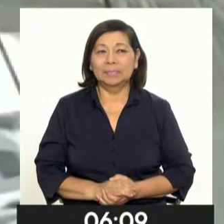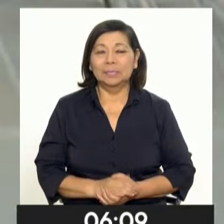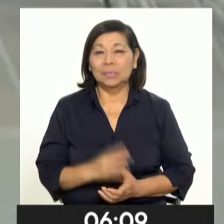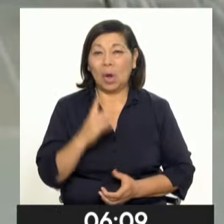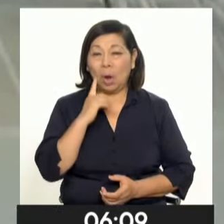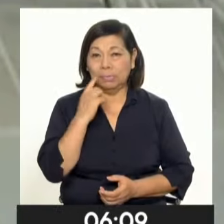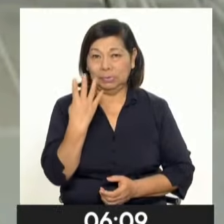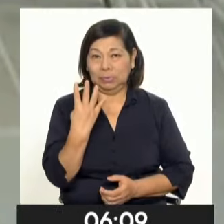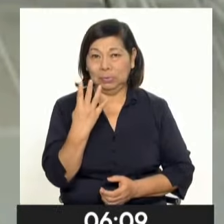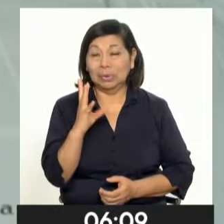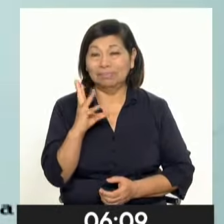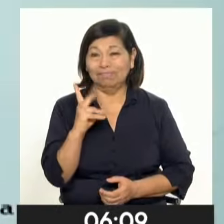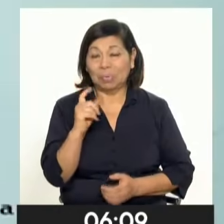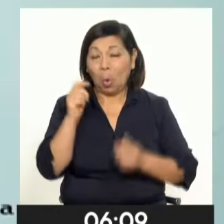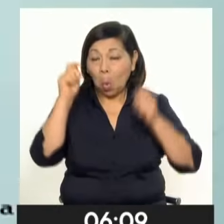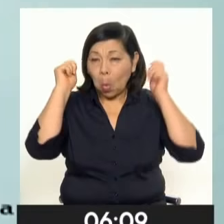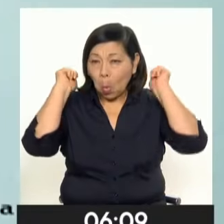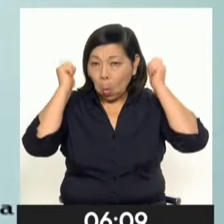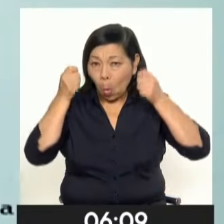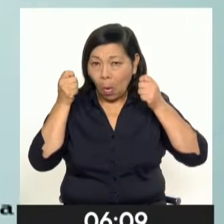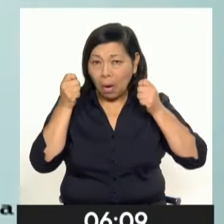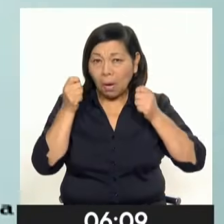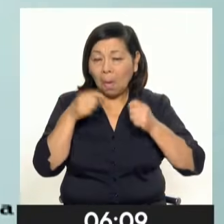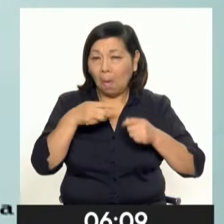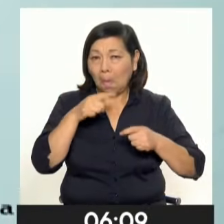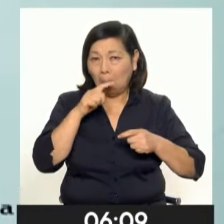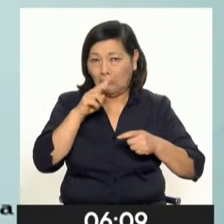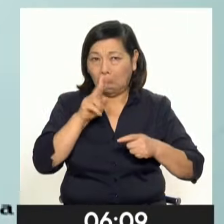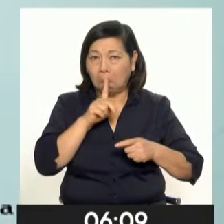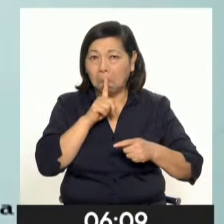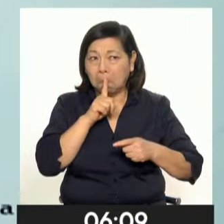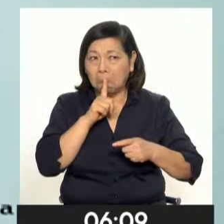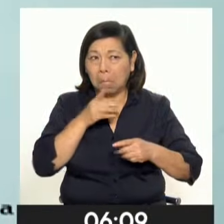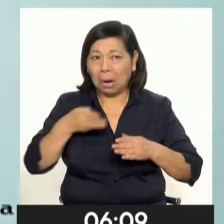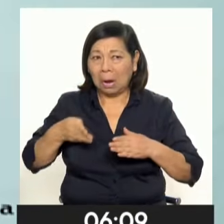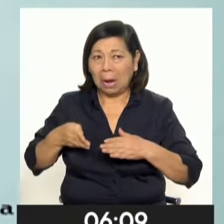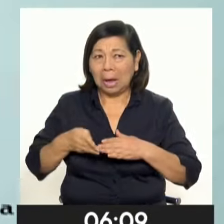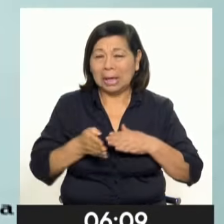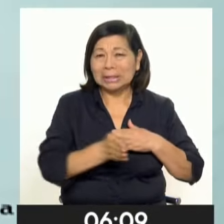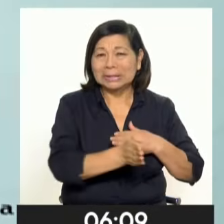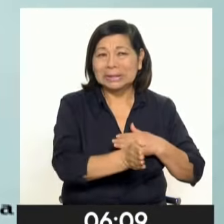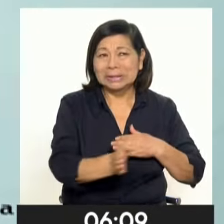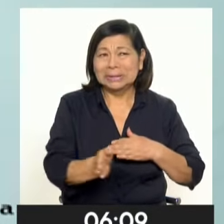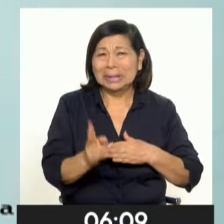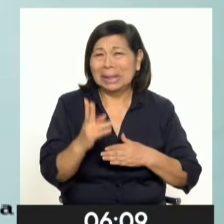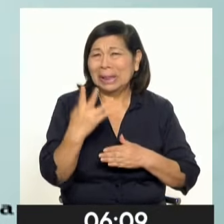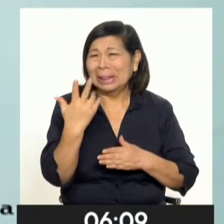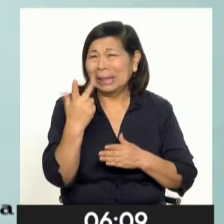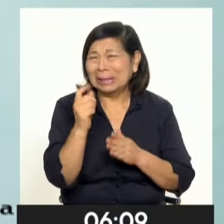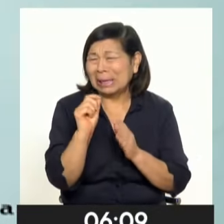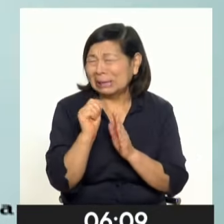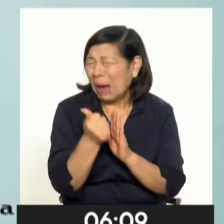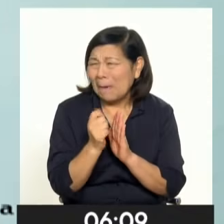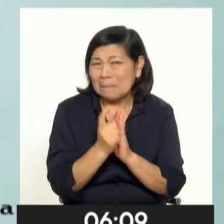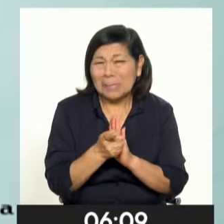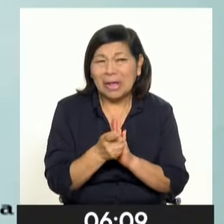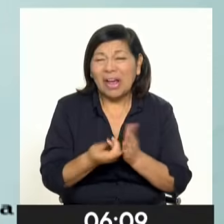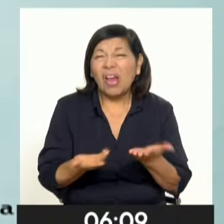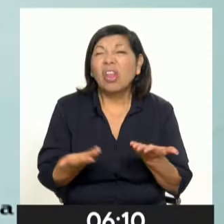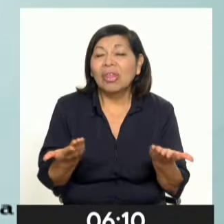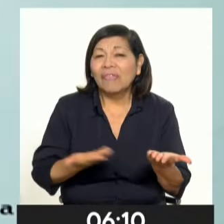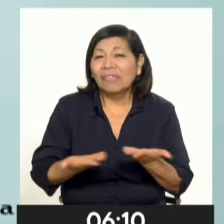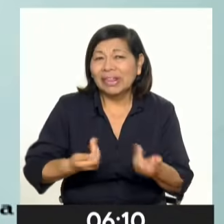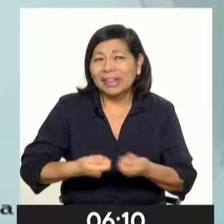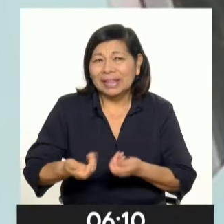Cuatro delincuentes encapuchados y armados desencadenaron el caos al robar en menos de 30 segundos una